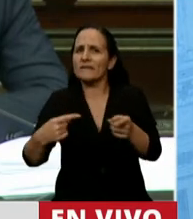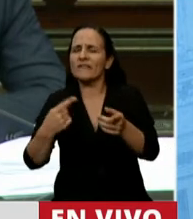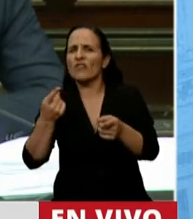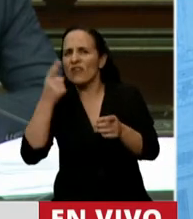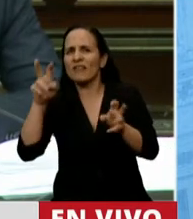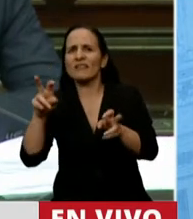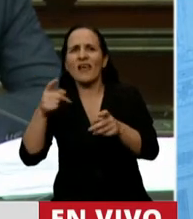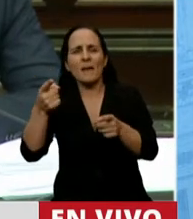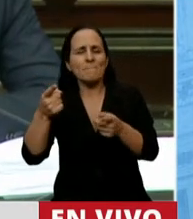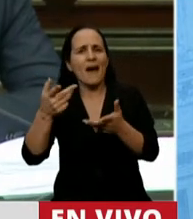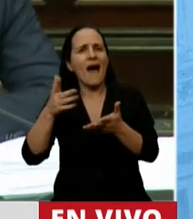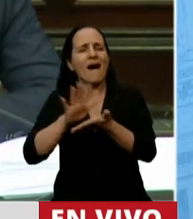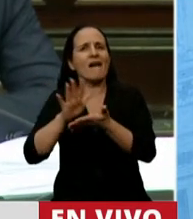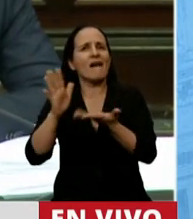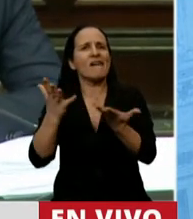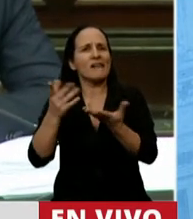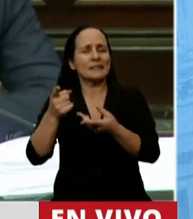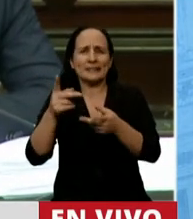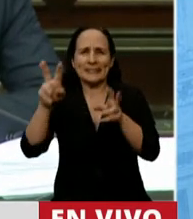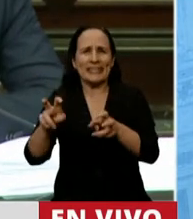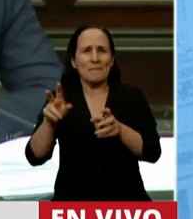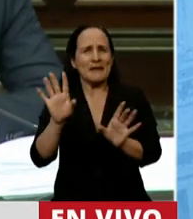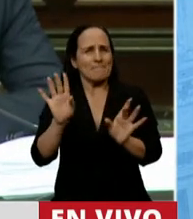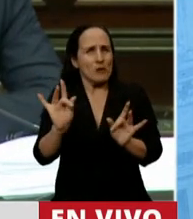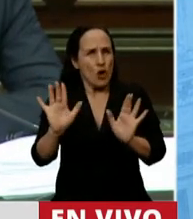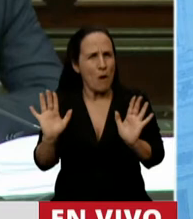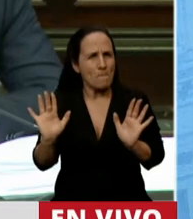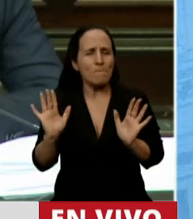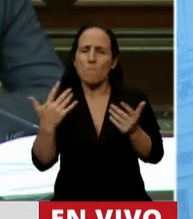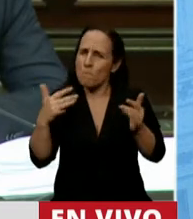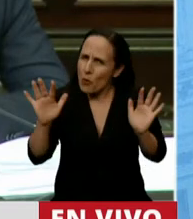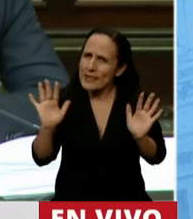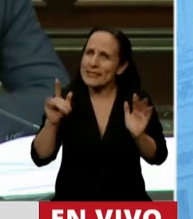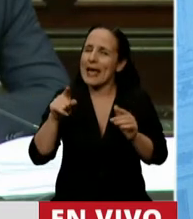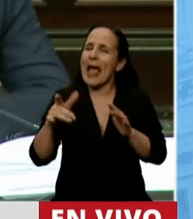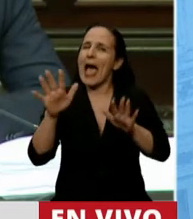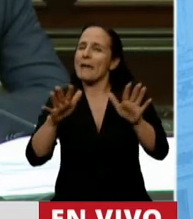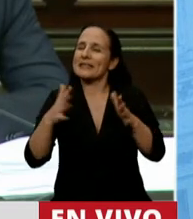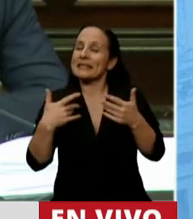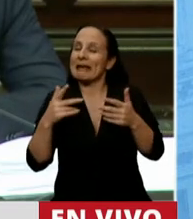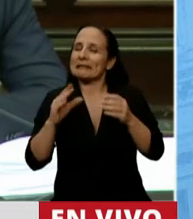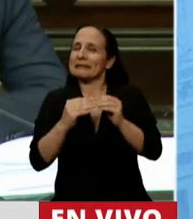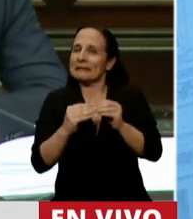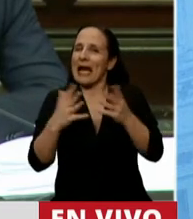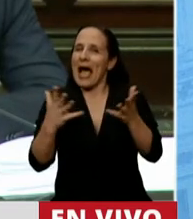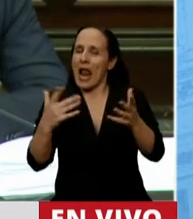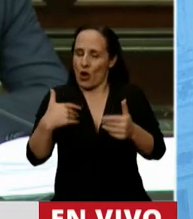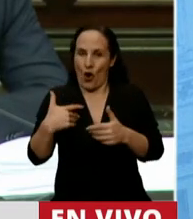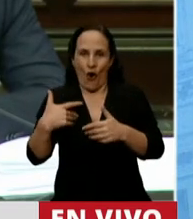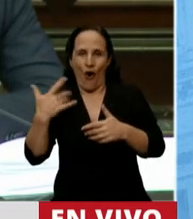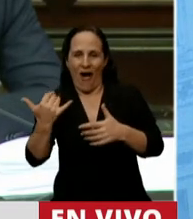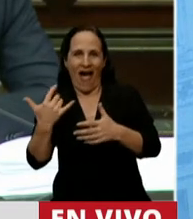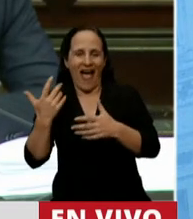meto en un tema tal vez espinoso, porque los conflictos de intereses existen en todos los gobiernos. Y usted